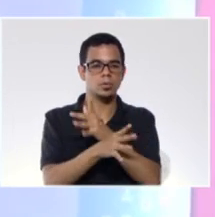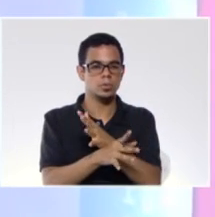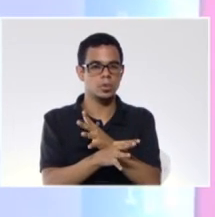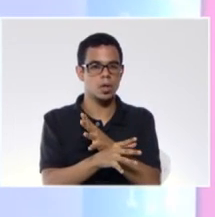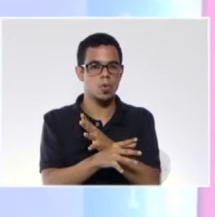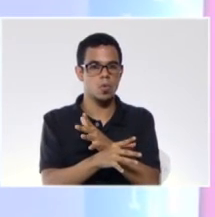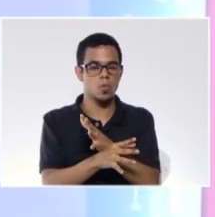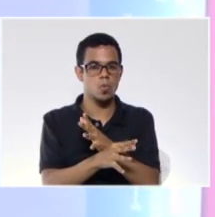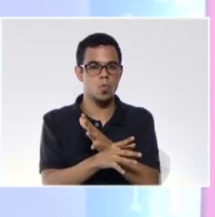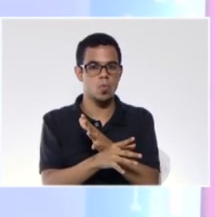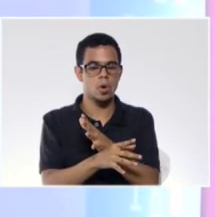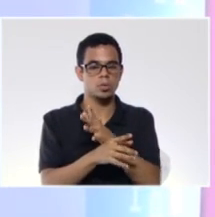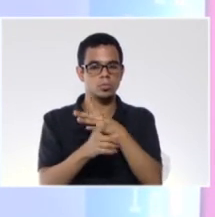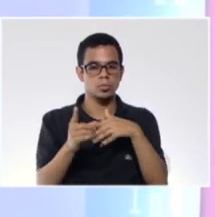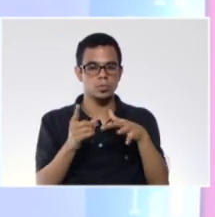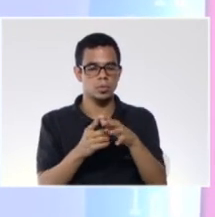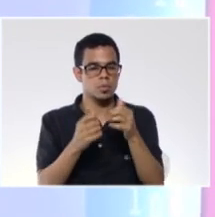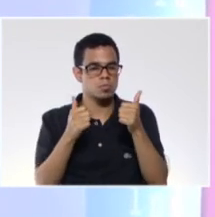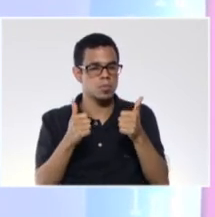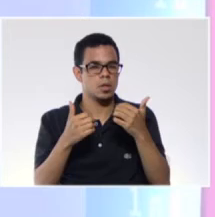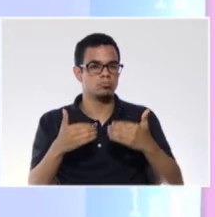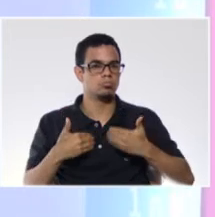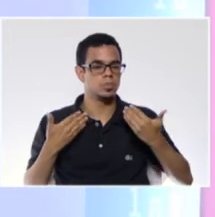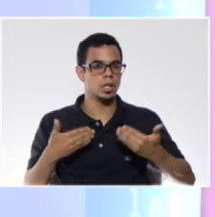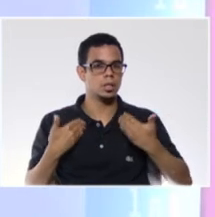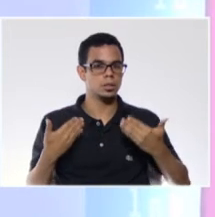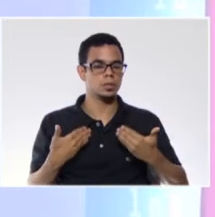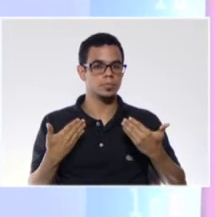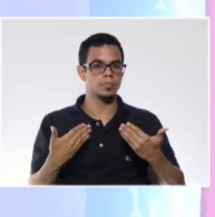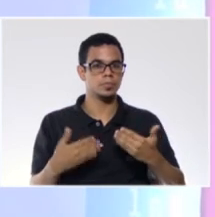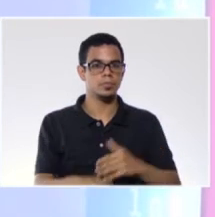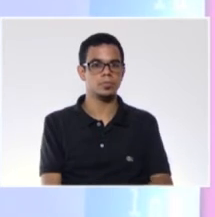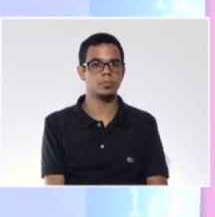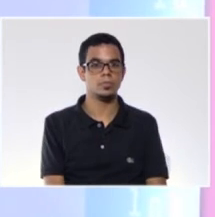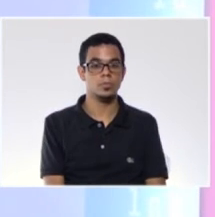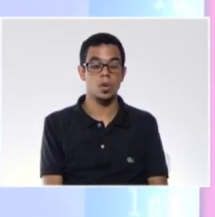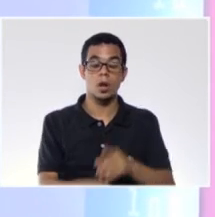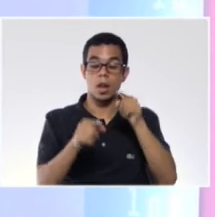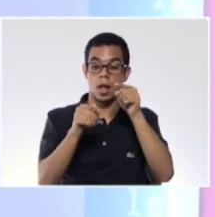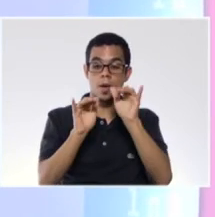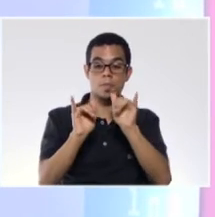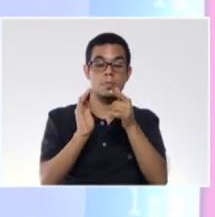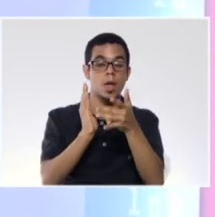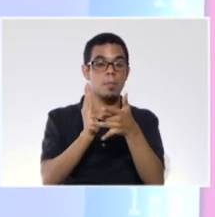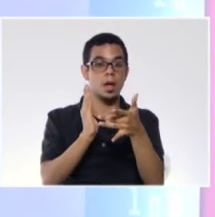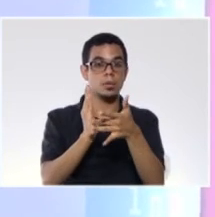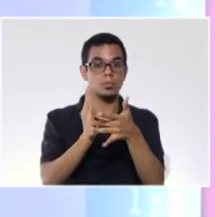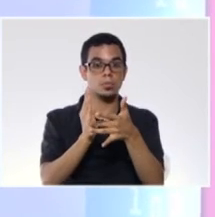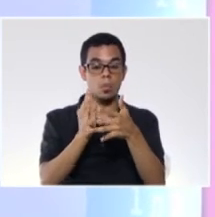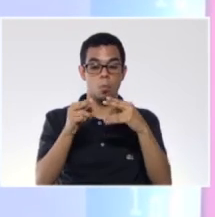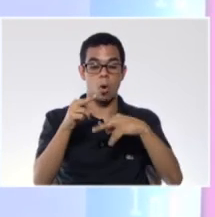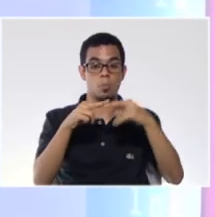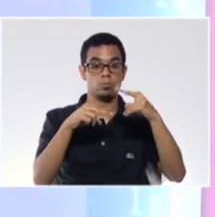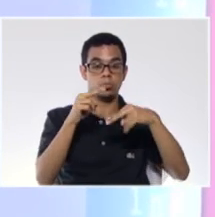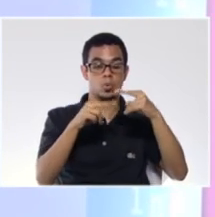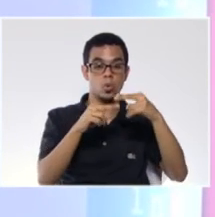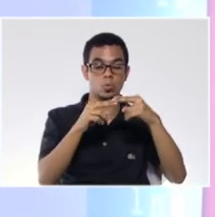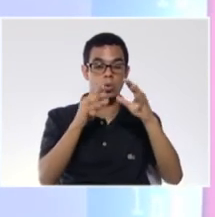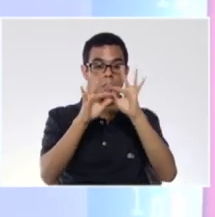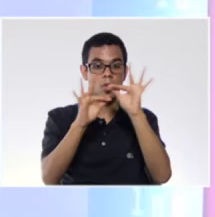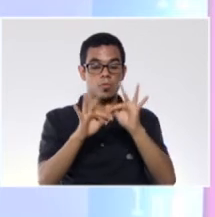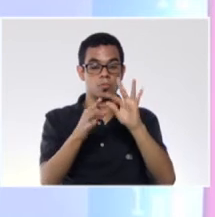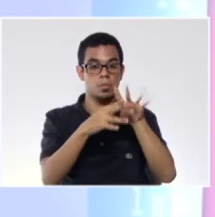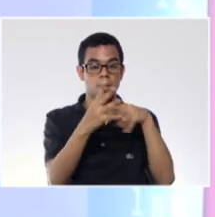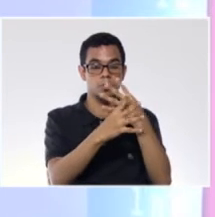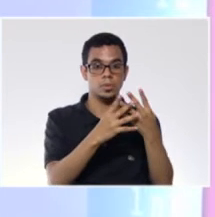entorno intuitivo y divertido. Por otra parte, con GeoGebra podemos realizar construcciones geométricas